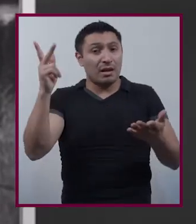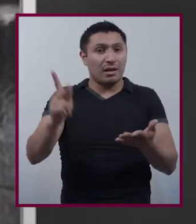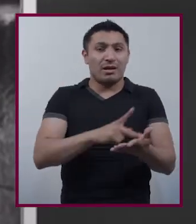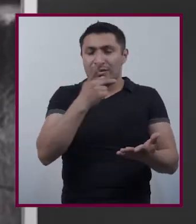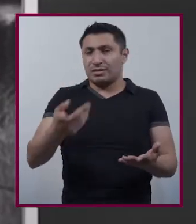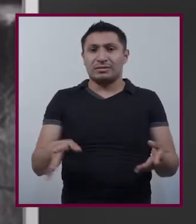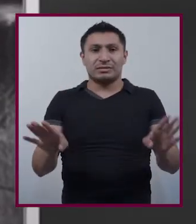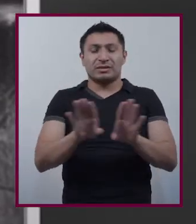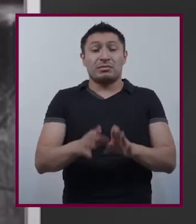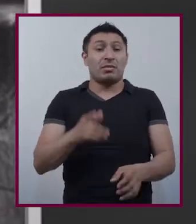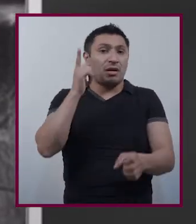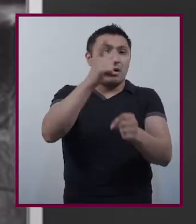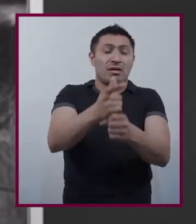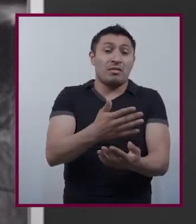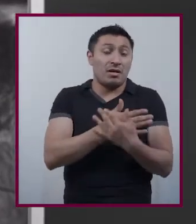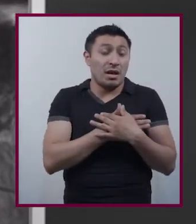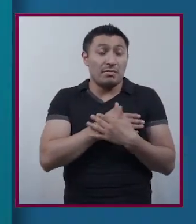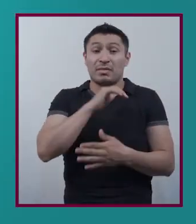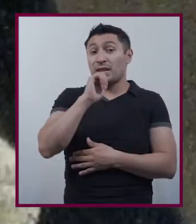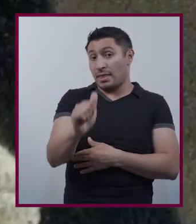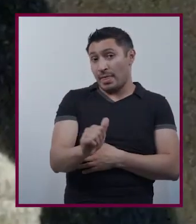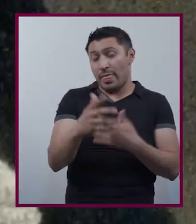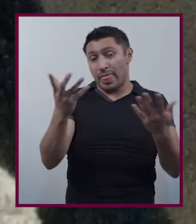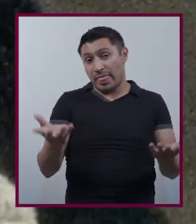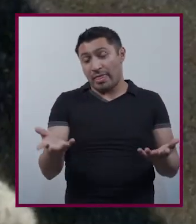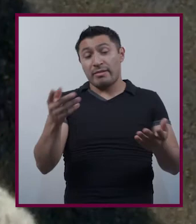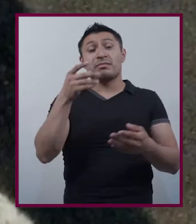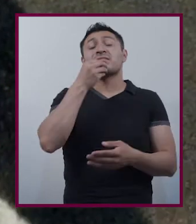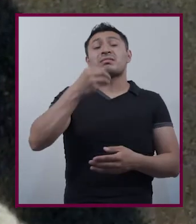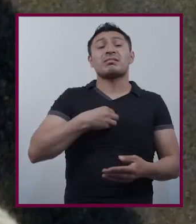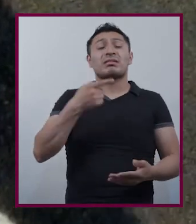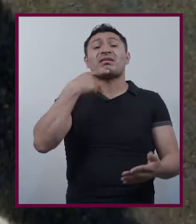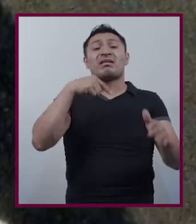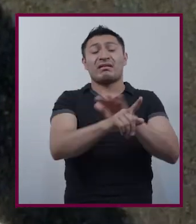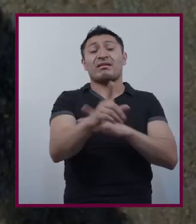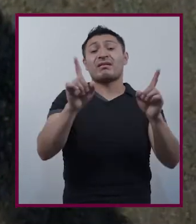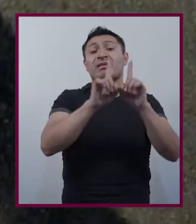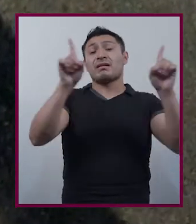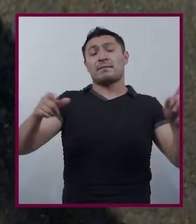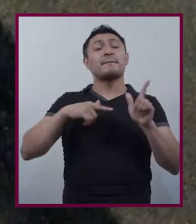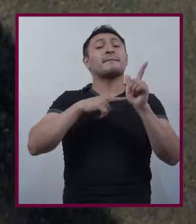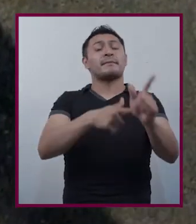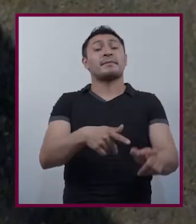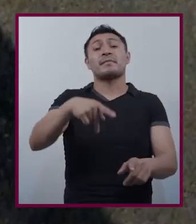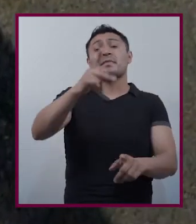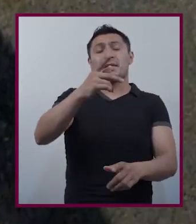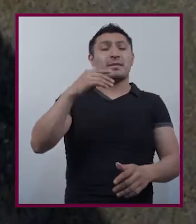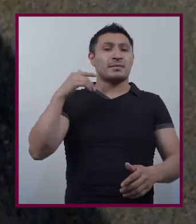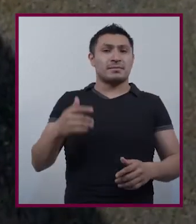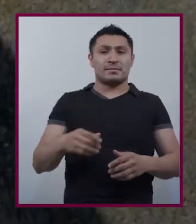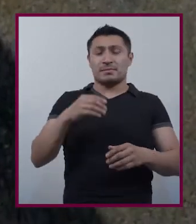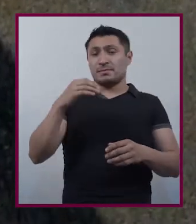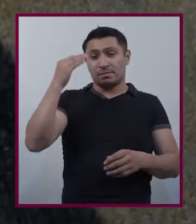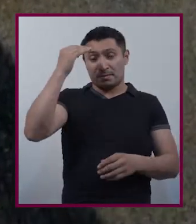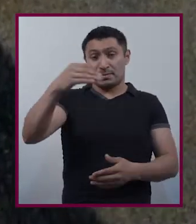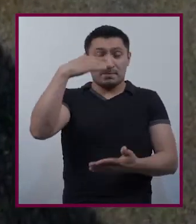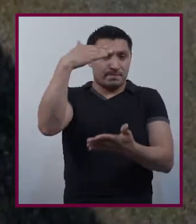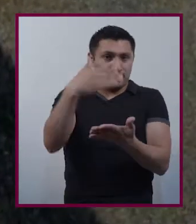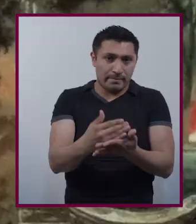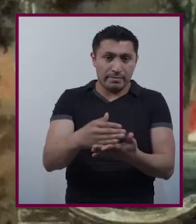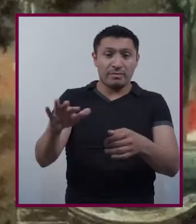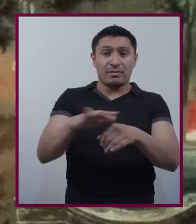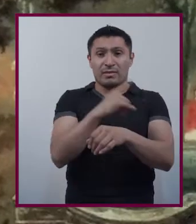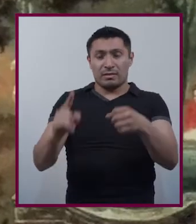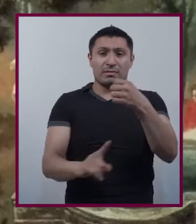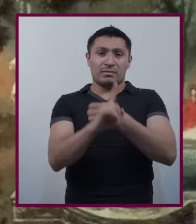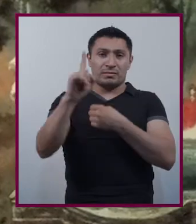no se hallaron pruebas de romance alguno. Aunque las demandas de divorcio siguieron en pie, no avanzaron por un tiempo debido a los conflictos